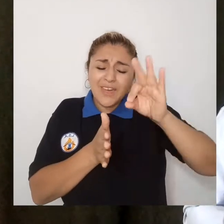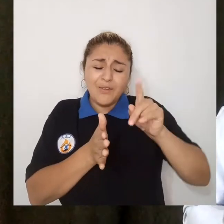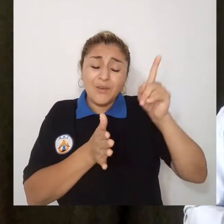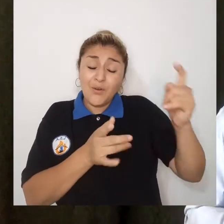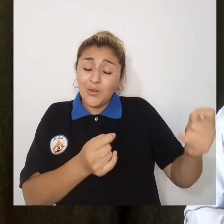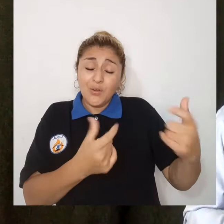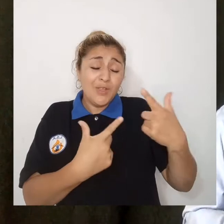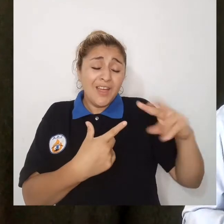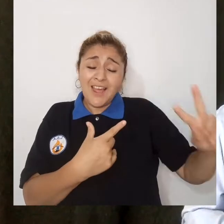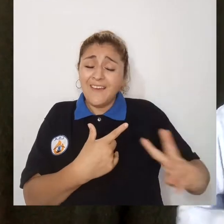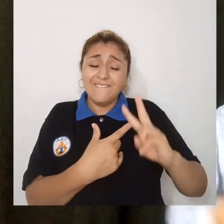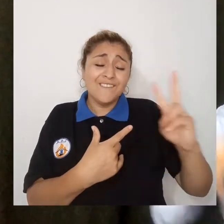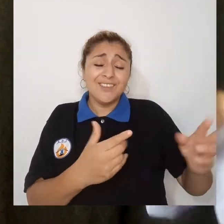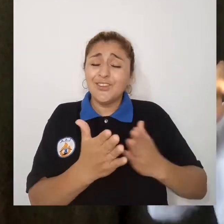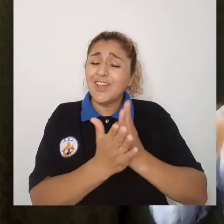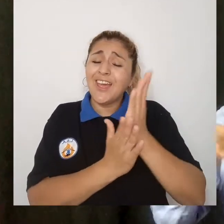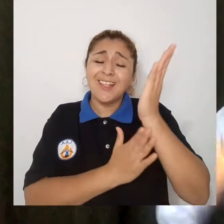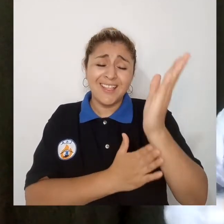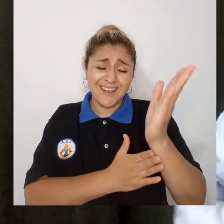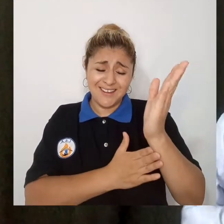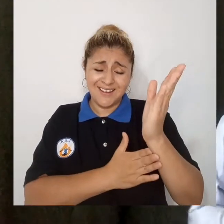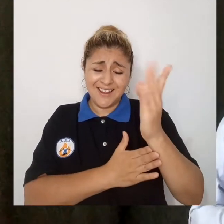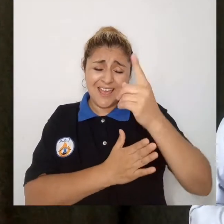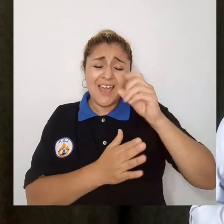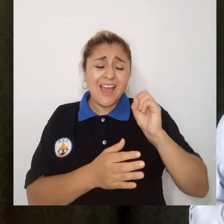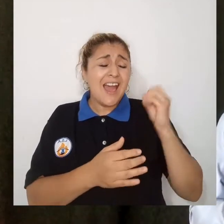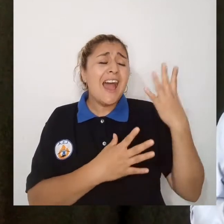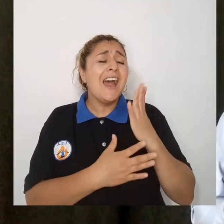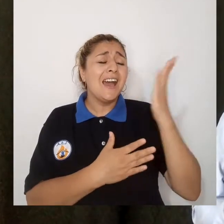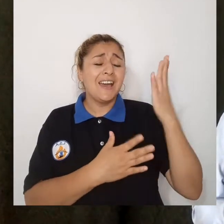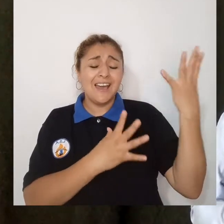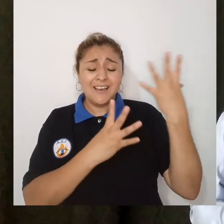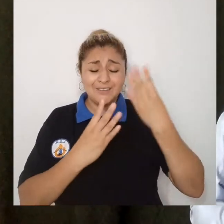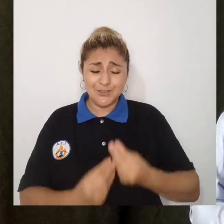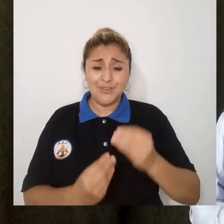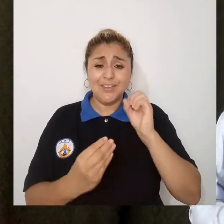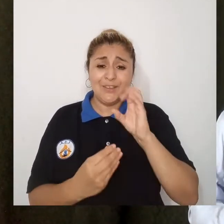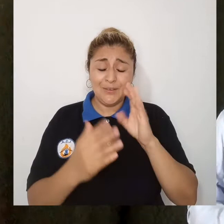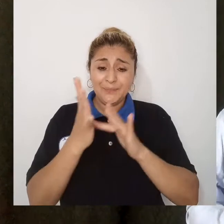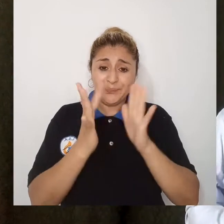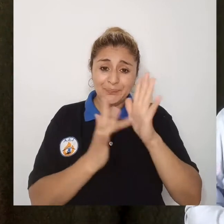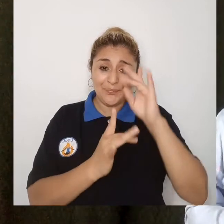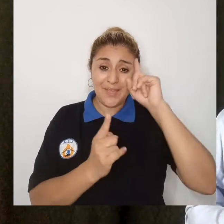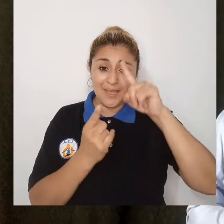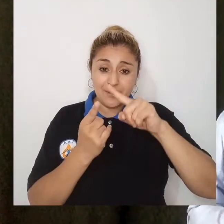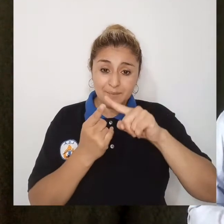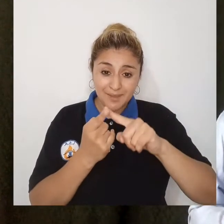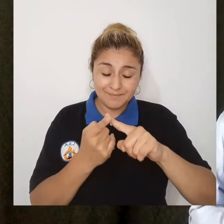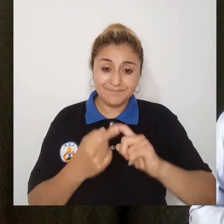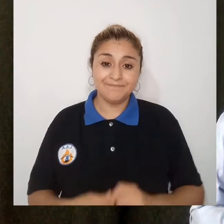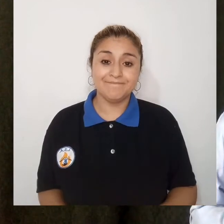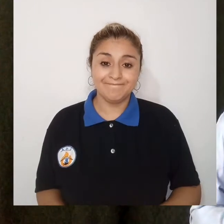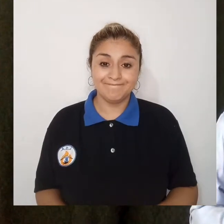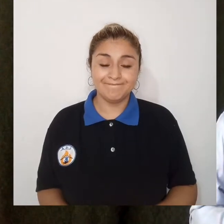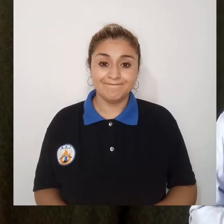victoria tam ayudanos padre en tu nombre jesús amén amén